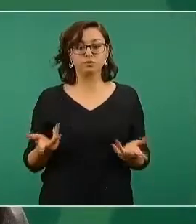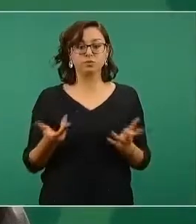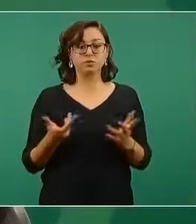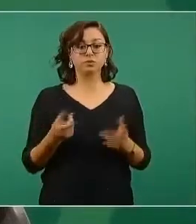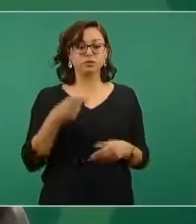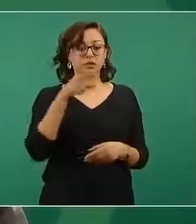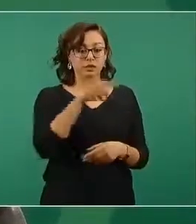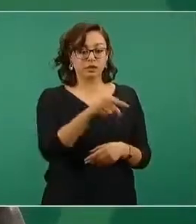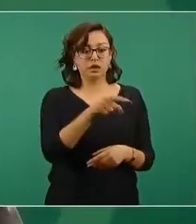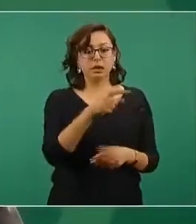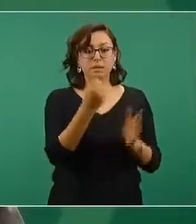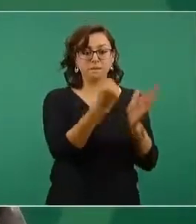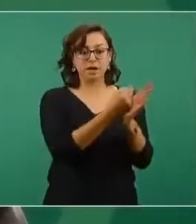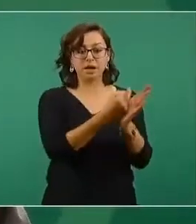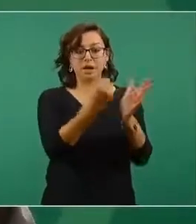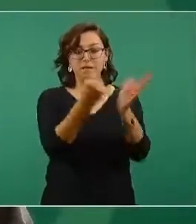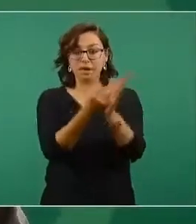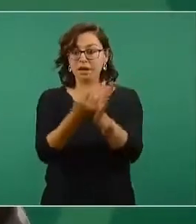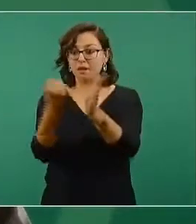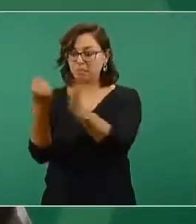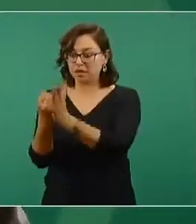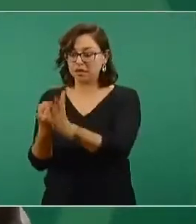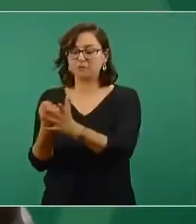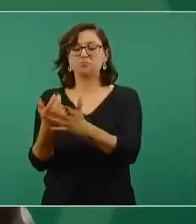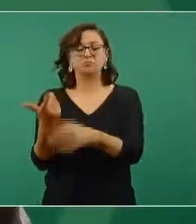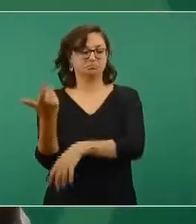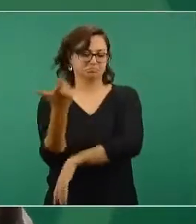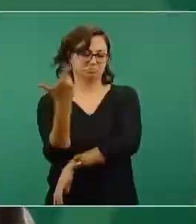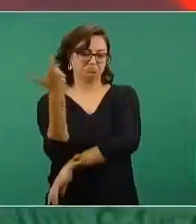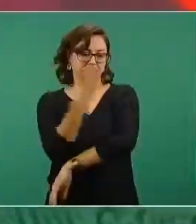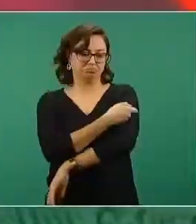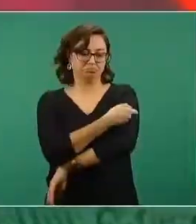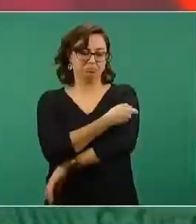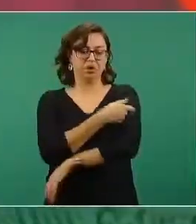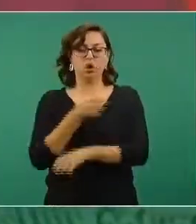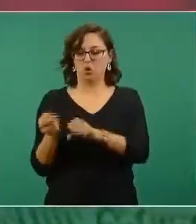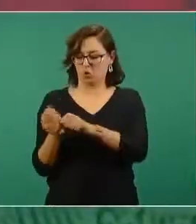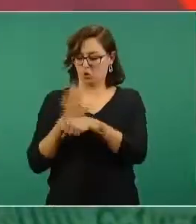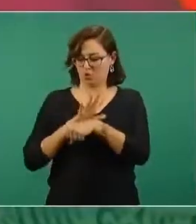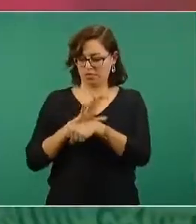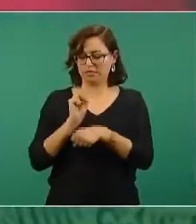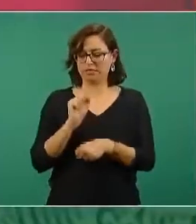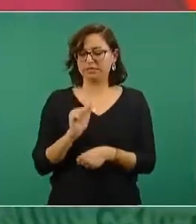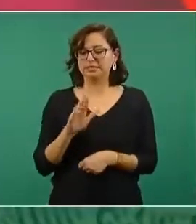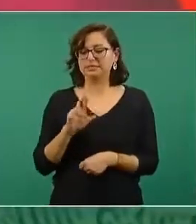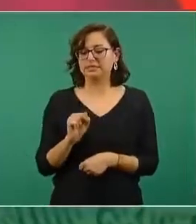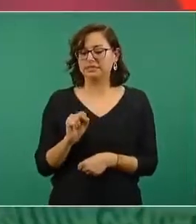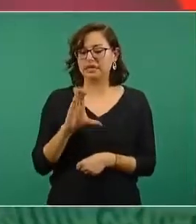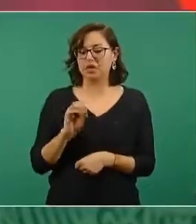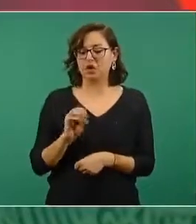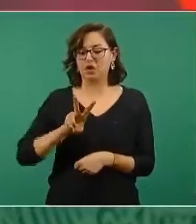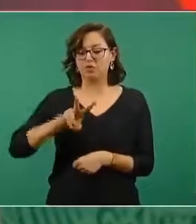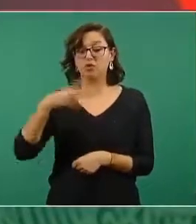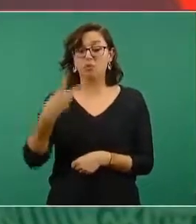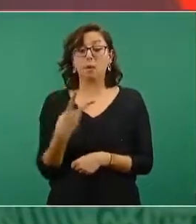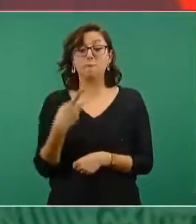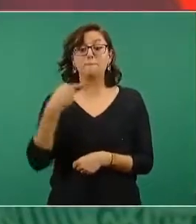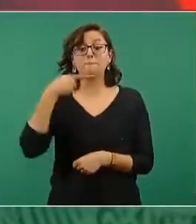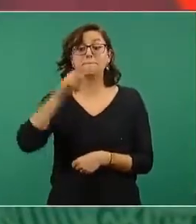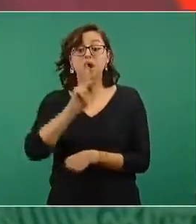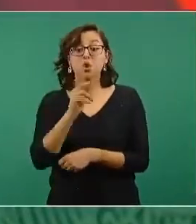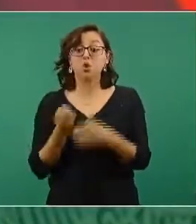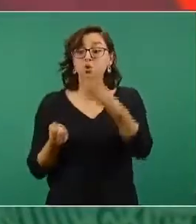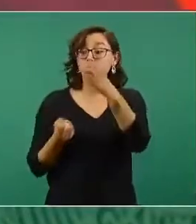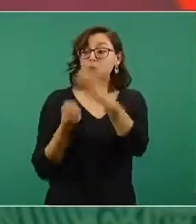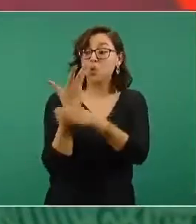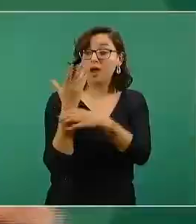variantes en estas vacunas. Y esto es una cosa que se va a estar evaluando continuamente, ¿no? Y pues conforme, como también ya hemos hablado, van